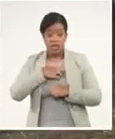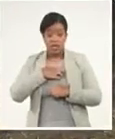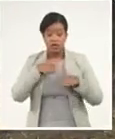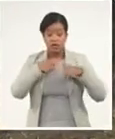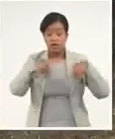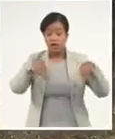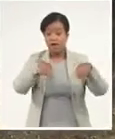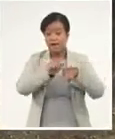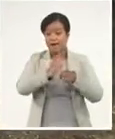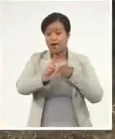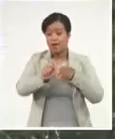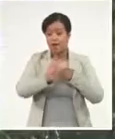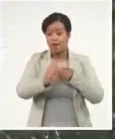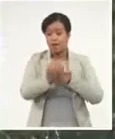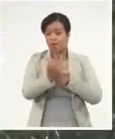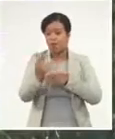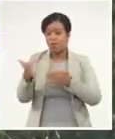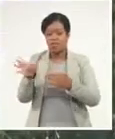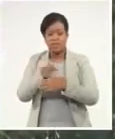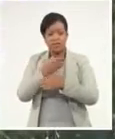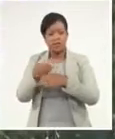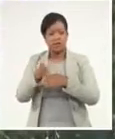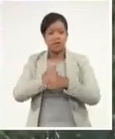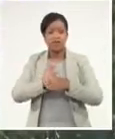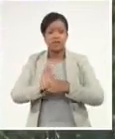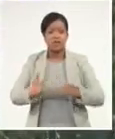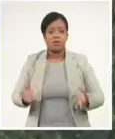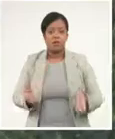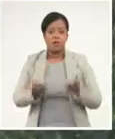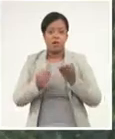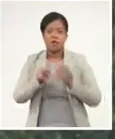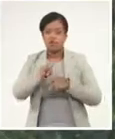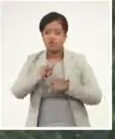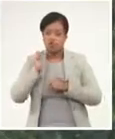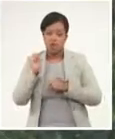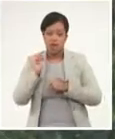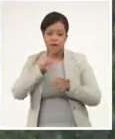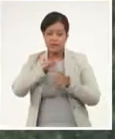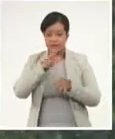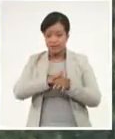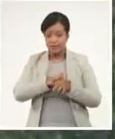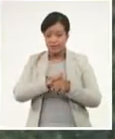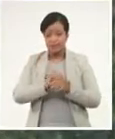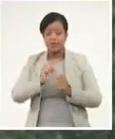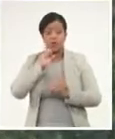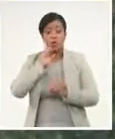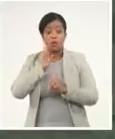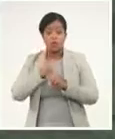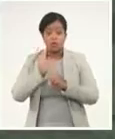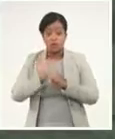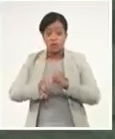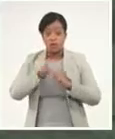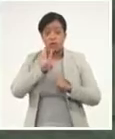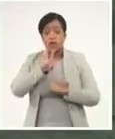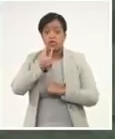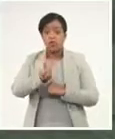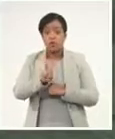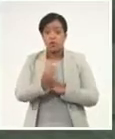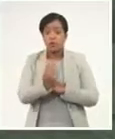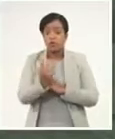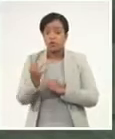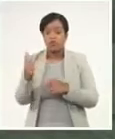destinadas a estas cosechas en las que se promueve la introducción de nuevas plantaciones. Y que en función de eso son 42 especies que se